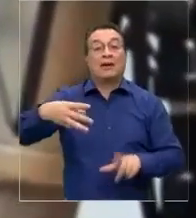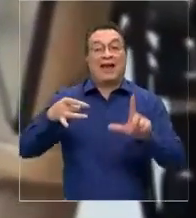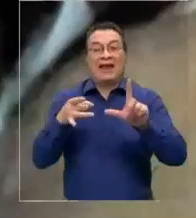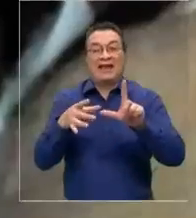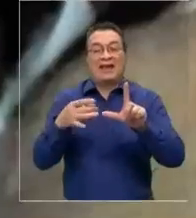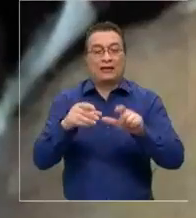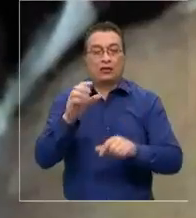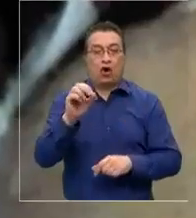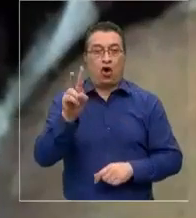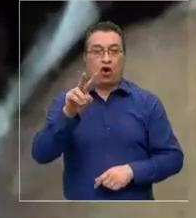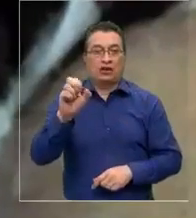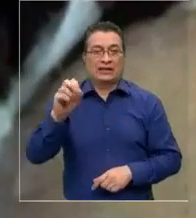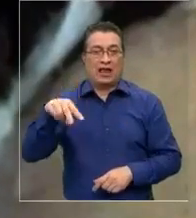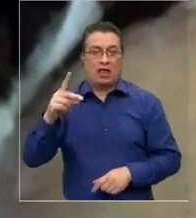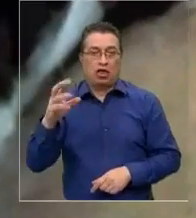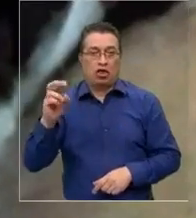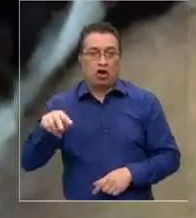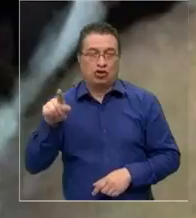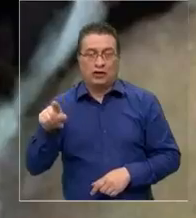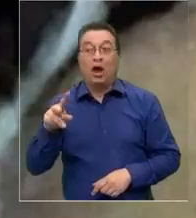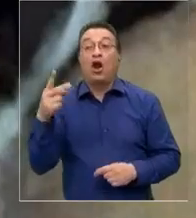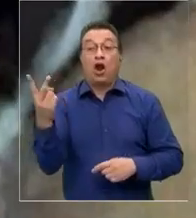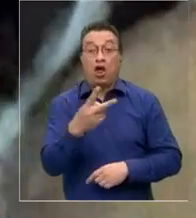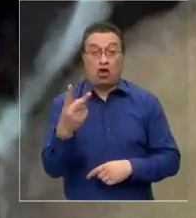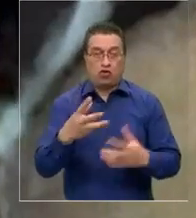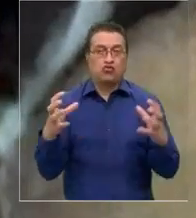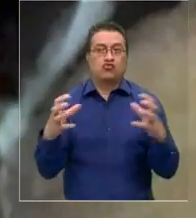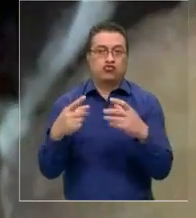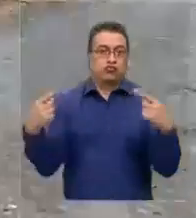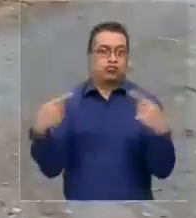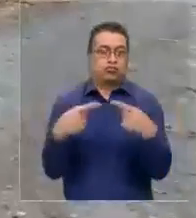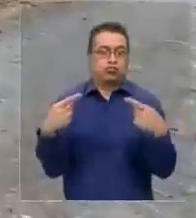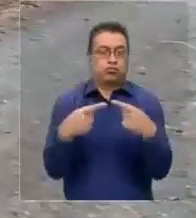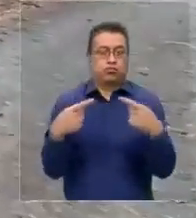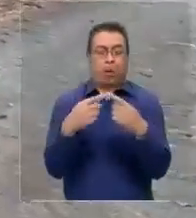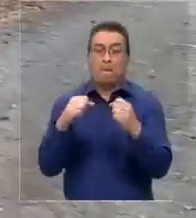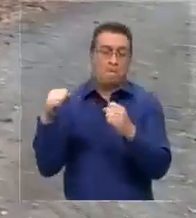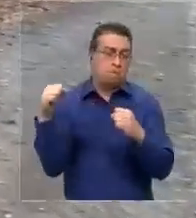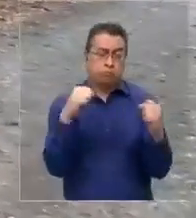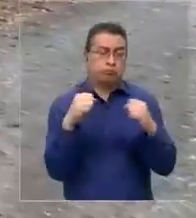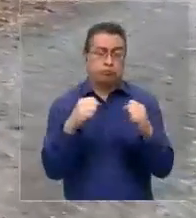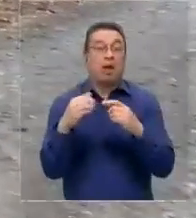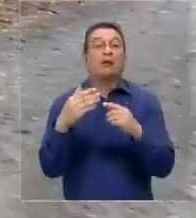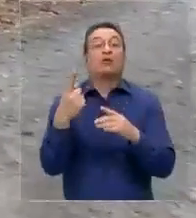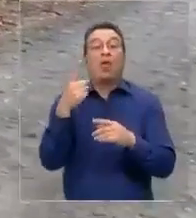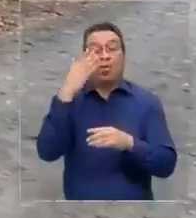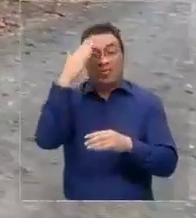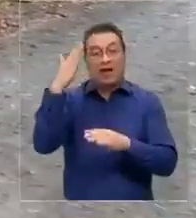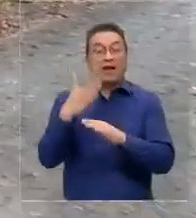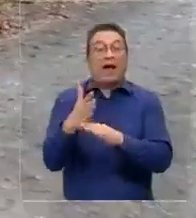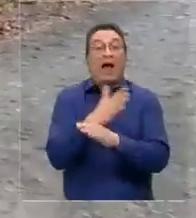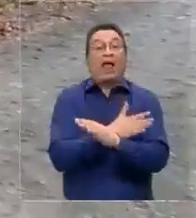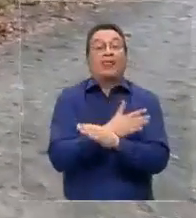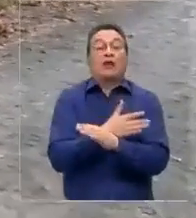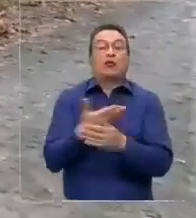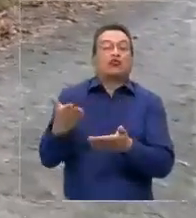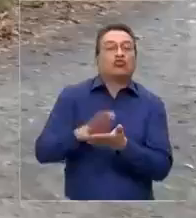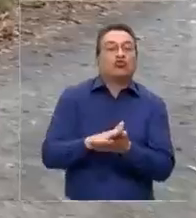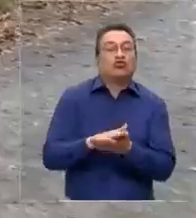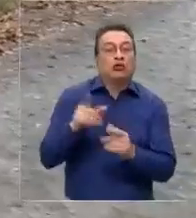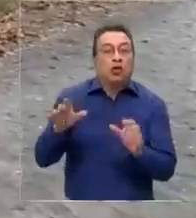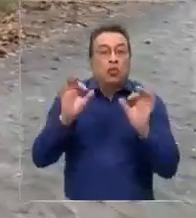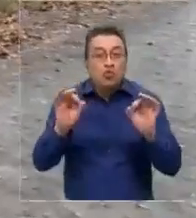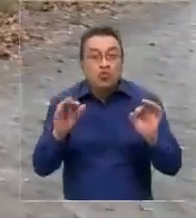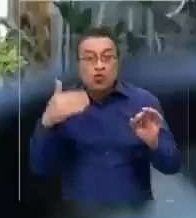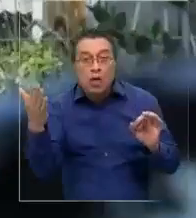Cristian Osandón. Ambos sostuvieron una fuerte discusión que llegó a los golpes un día antes de que apareciera muerta. Así